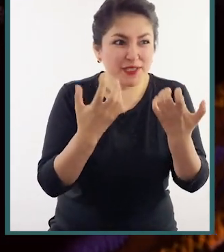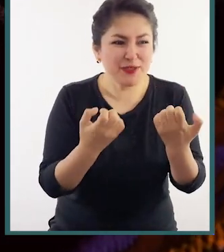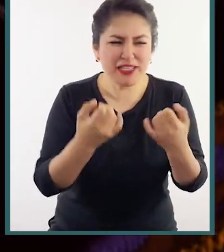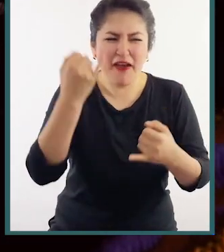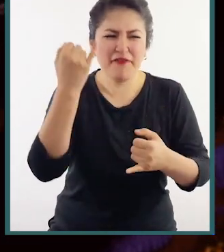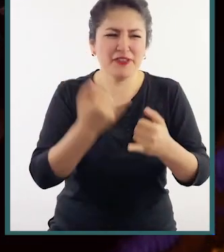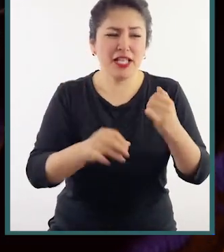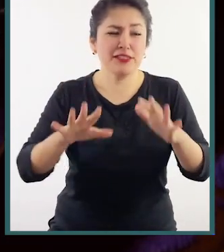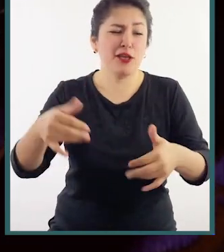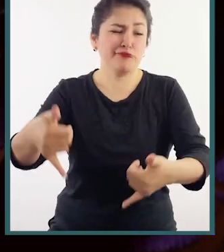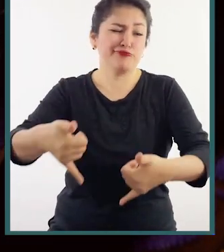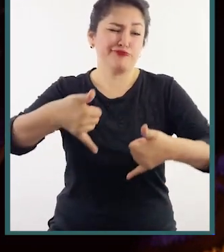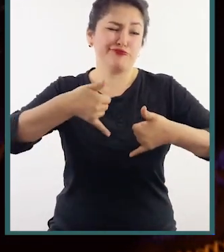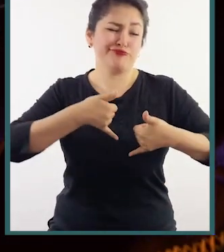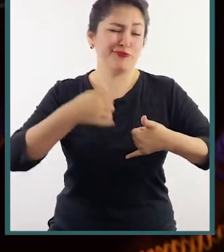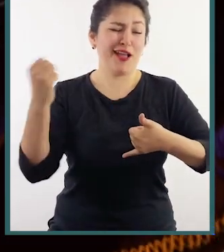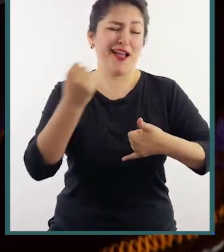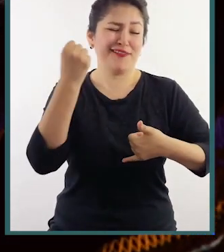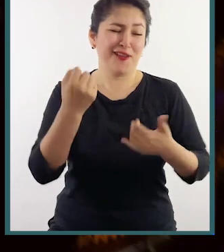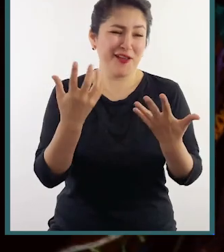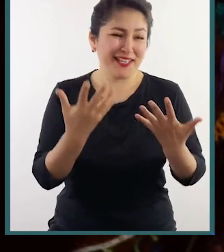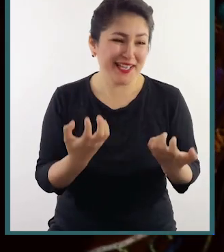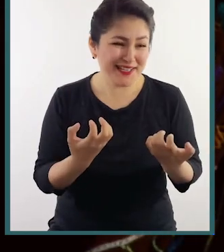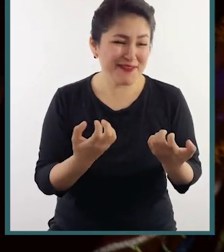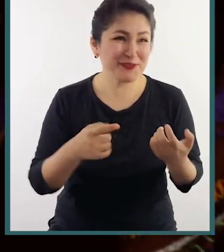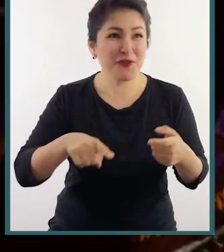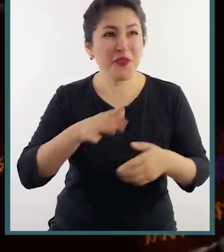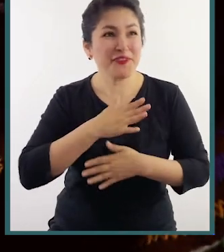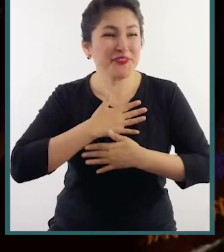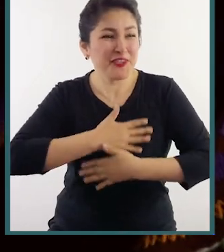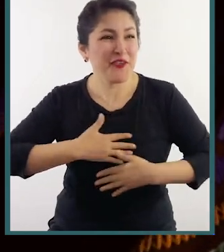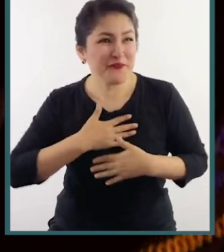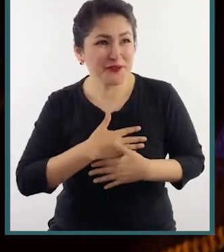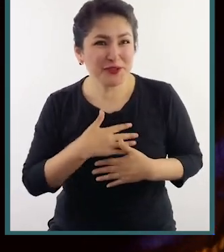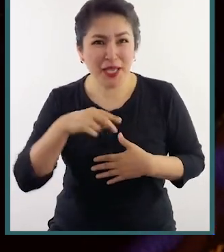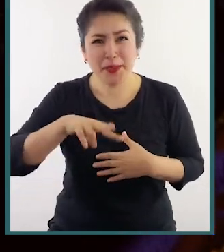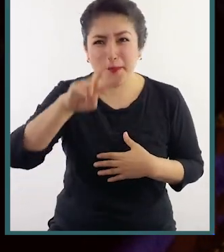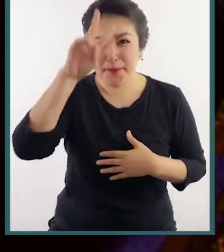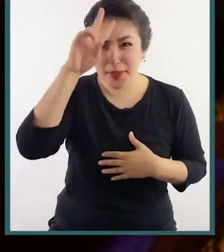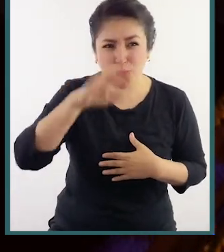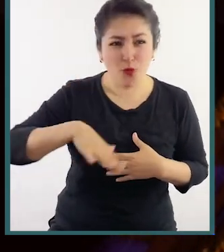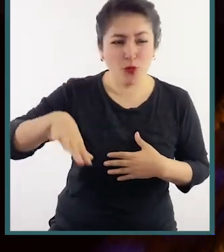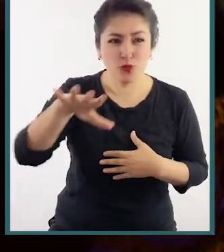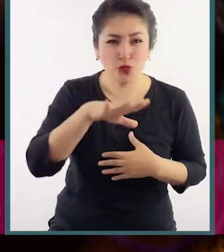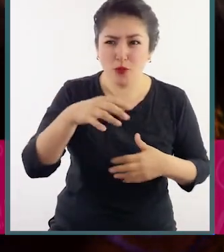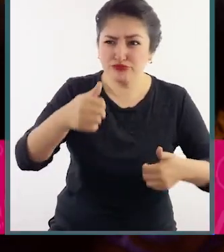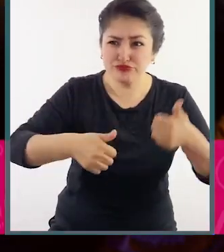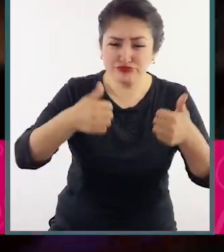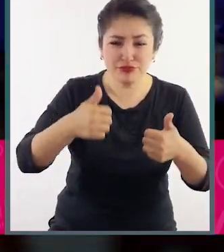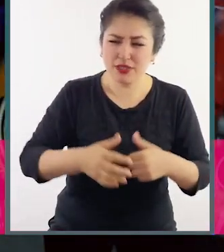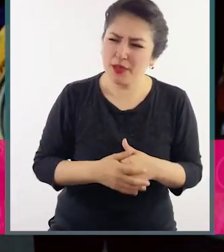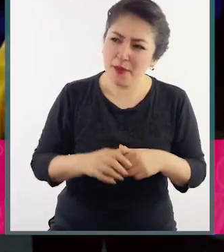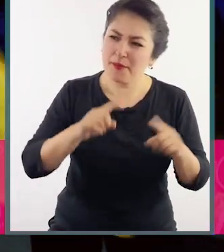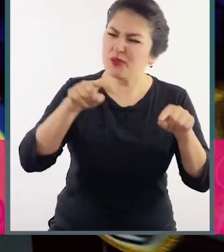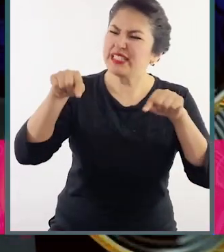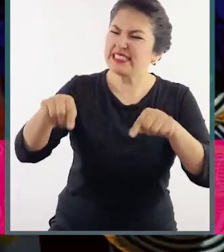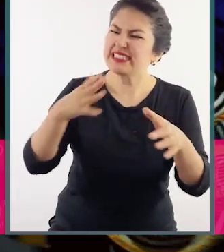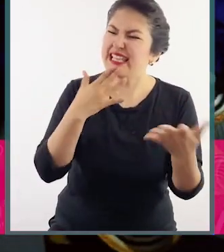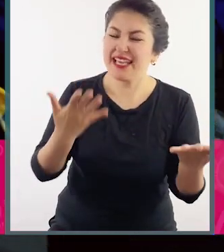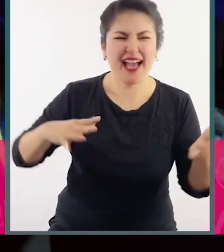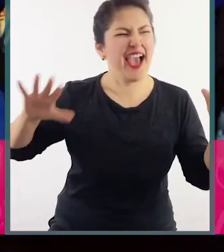ya queremos terminar, queremos irnos ganadores sobre todo, de disfrutar de Perú después de la competencia. ¿Quién está